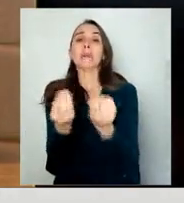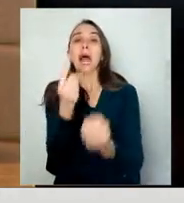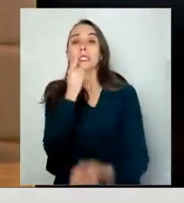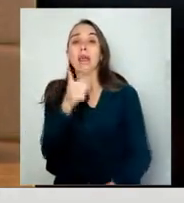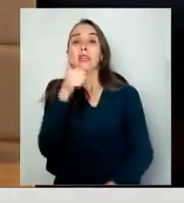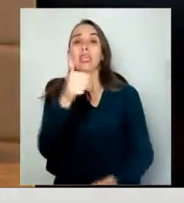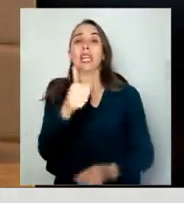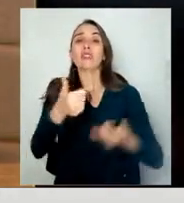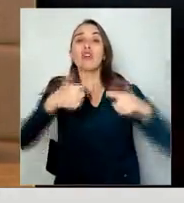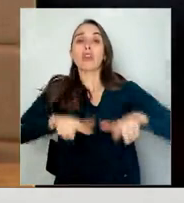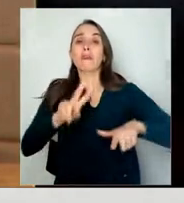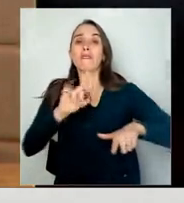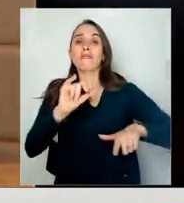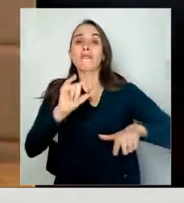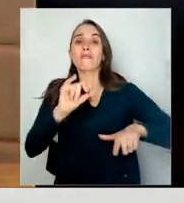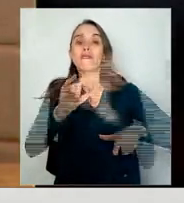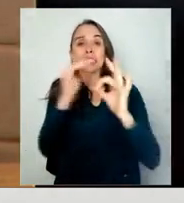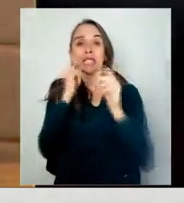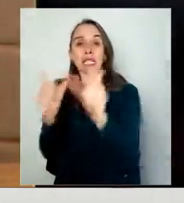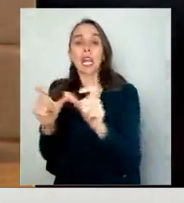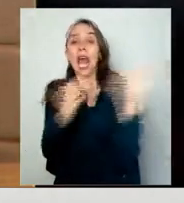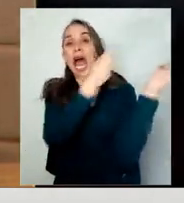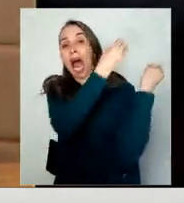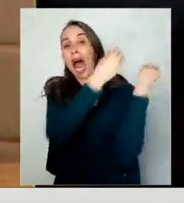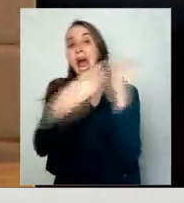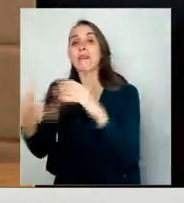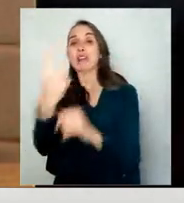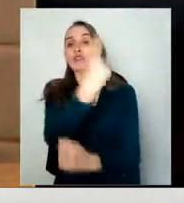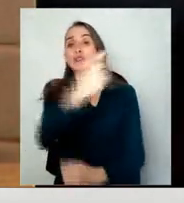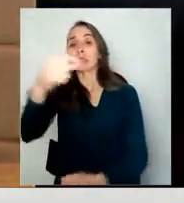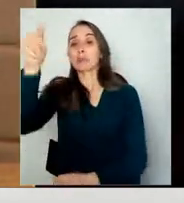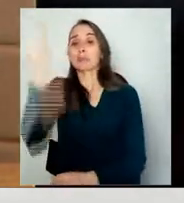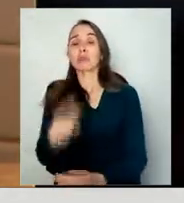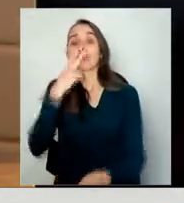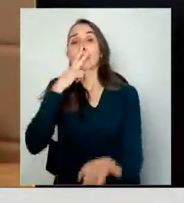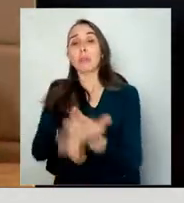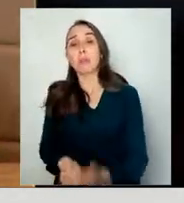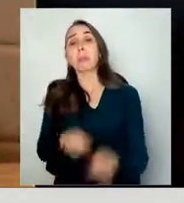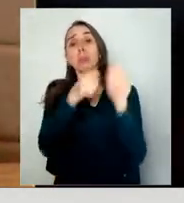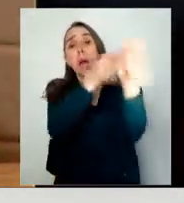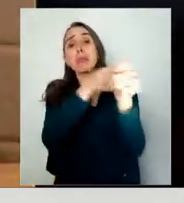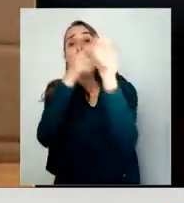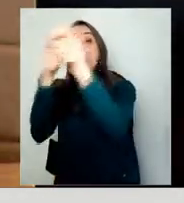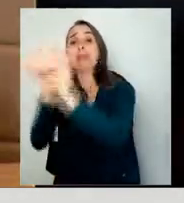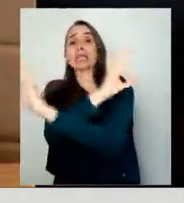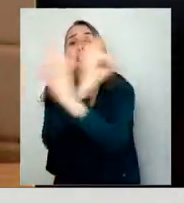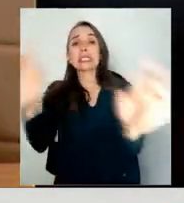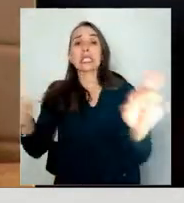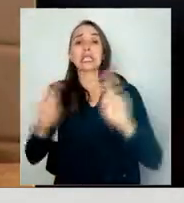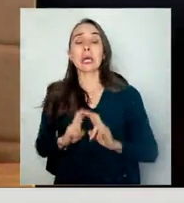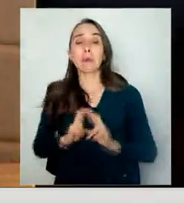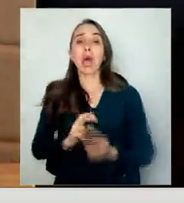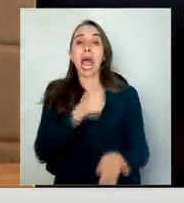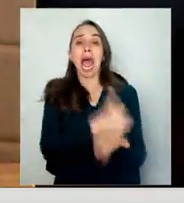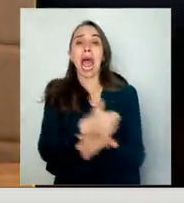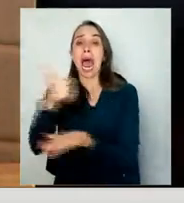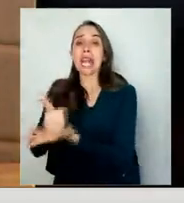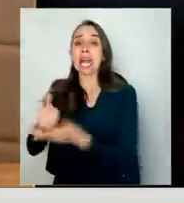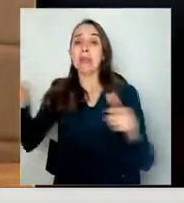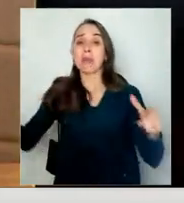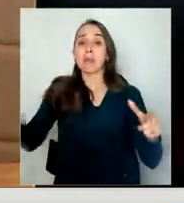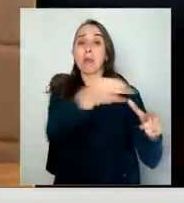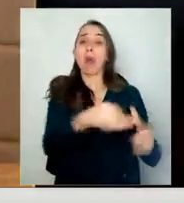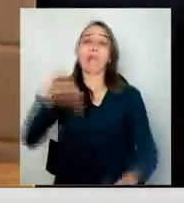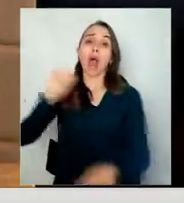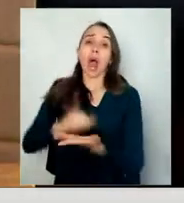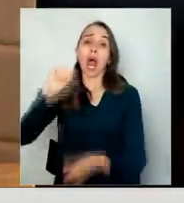que no fiscaliza abandono absoluto hemos enviado oficio no hay respuesta los alcaldes se quejan permanentemente no hay